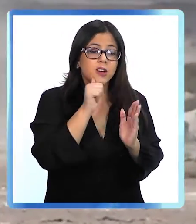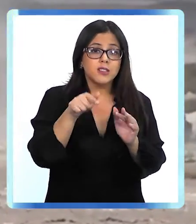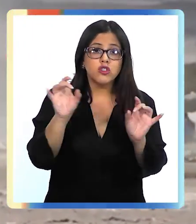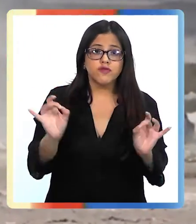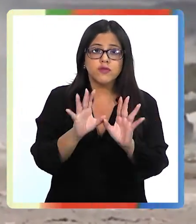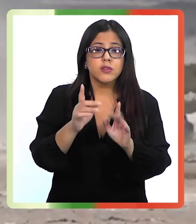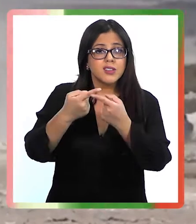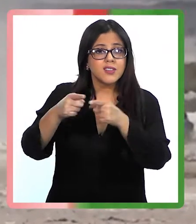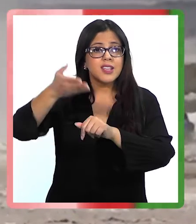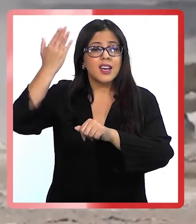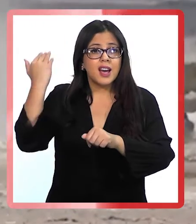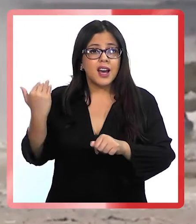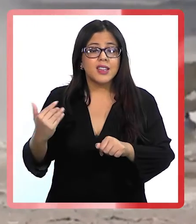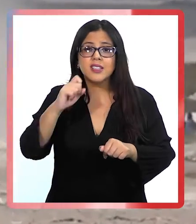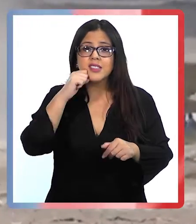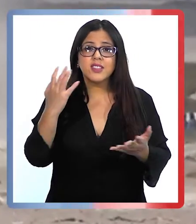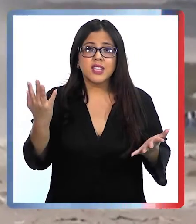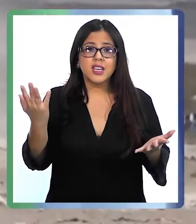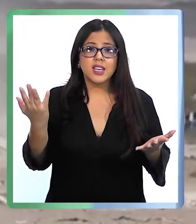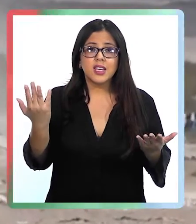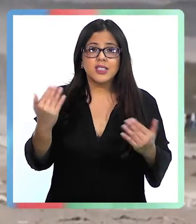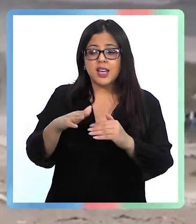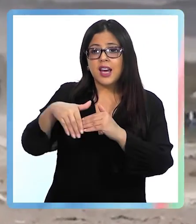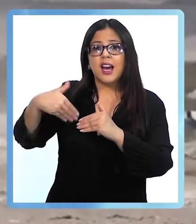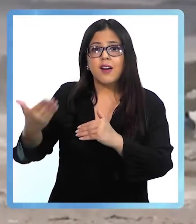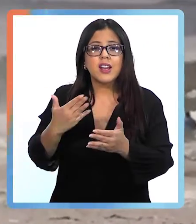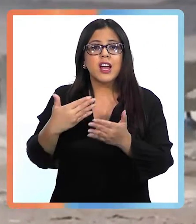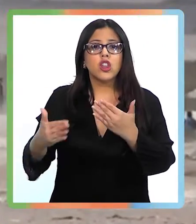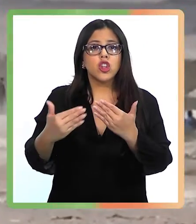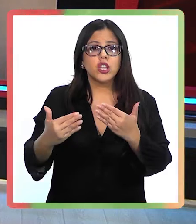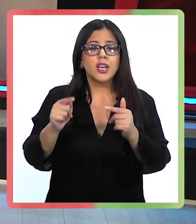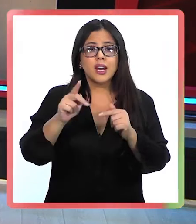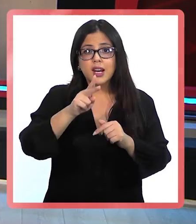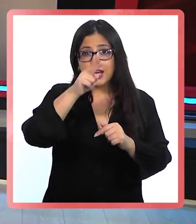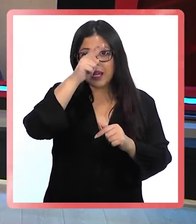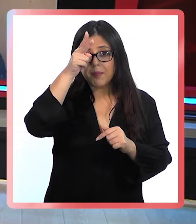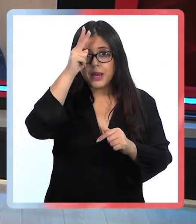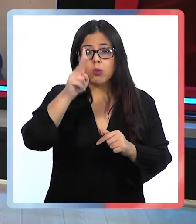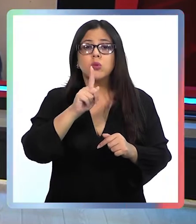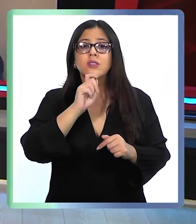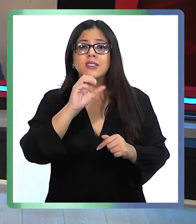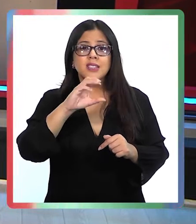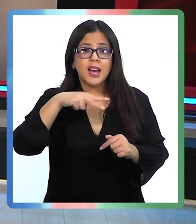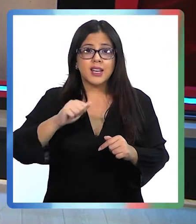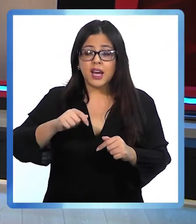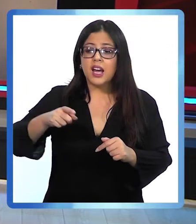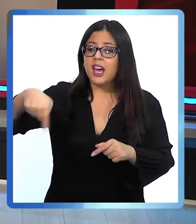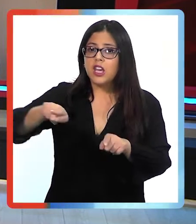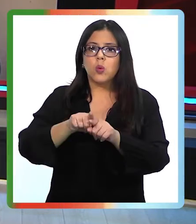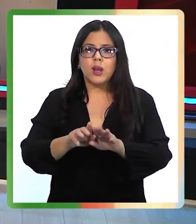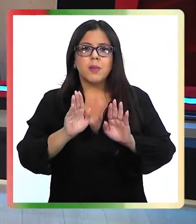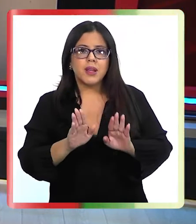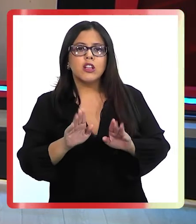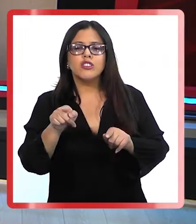antes estaban agolpados principalmente afuera del consulado chileno en la ciudad de Tacna, Perú, y desde ahí ingresaban de manera